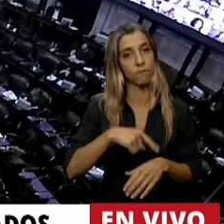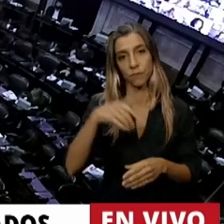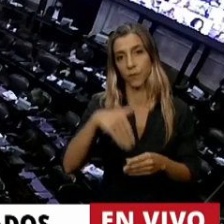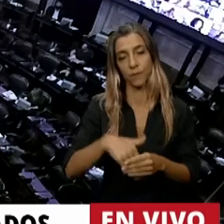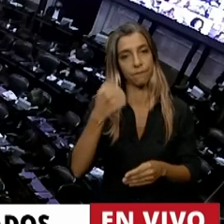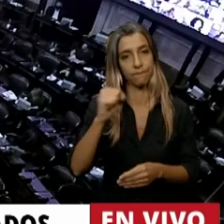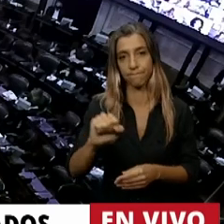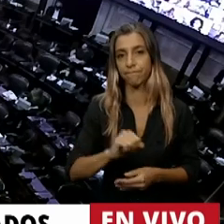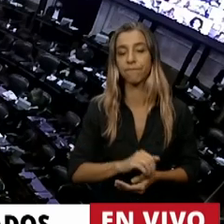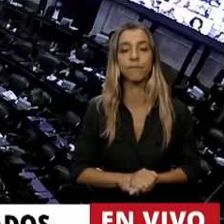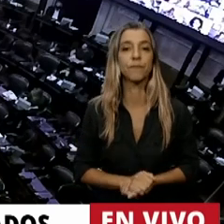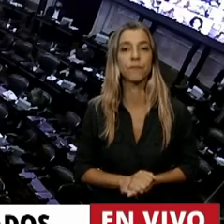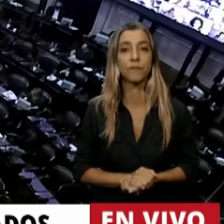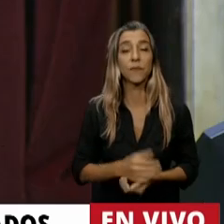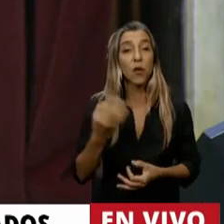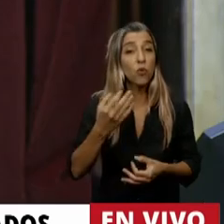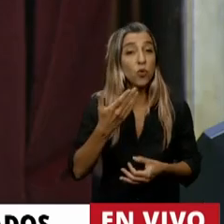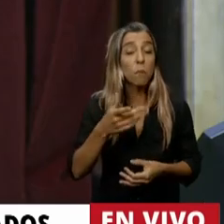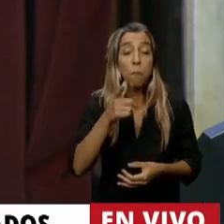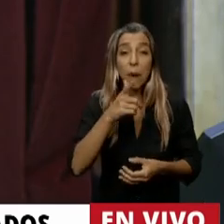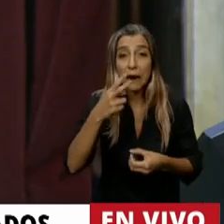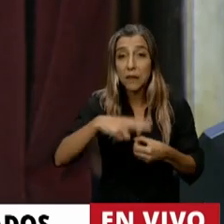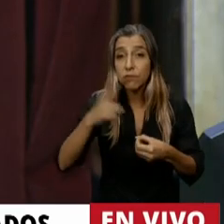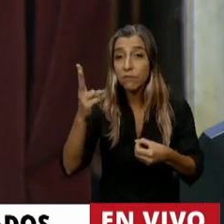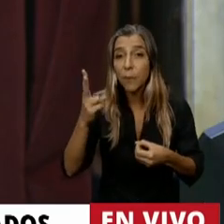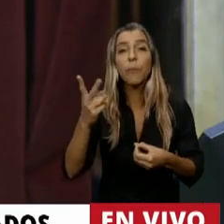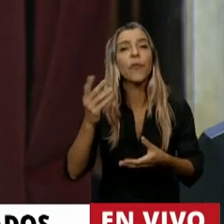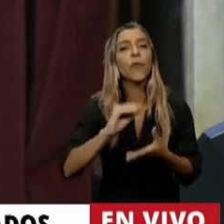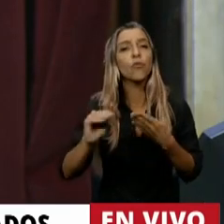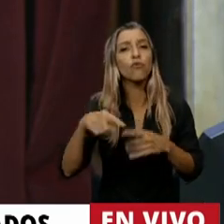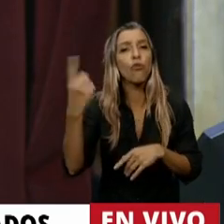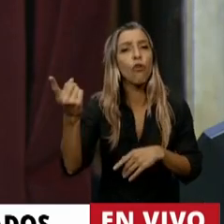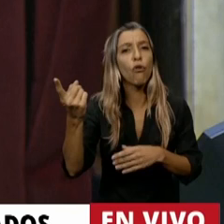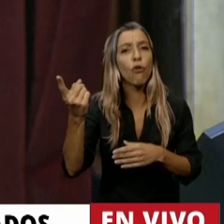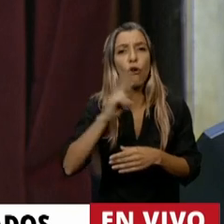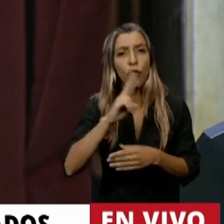Ausente a la hora de votar. Abrió el micrófono la diputada.